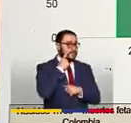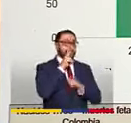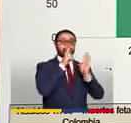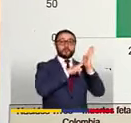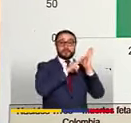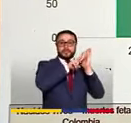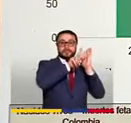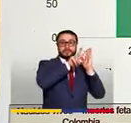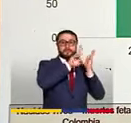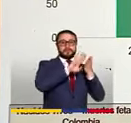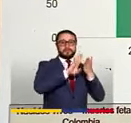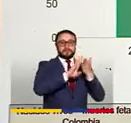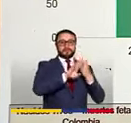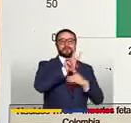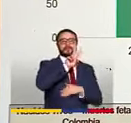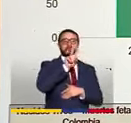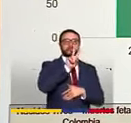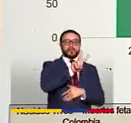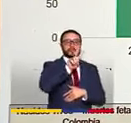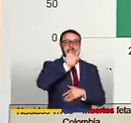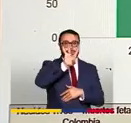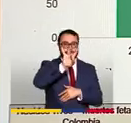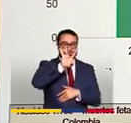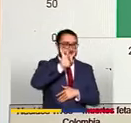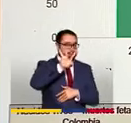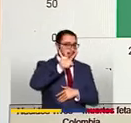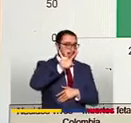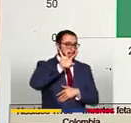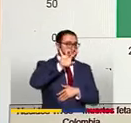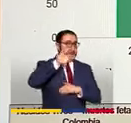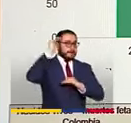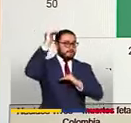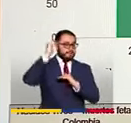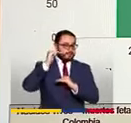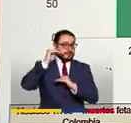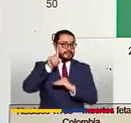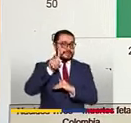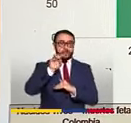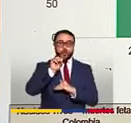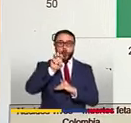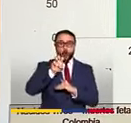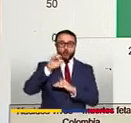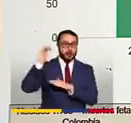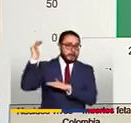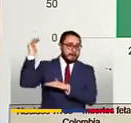215 a 168, 23 a 124,